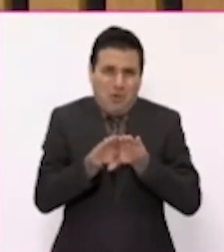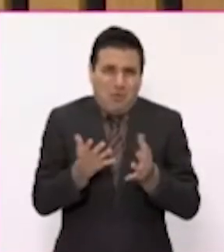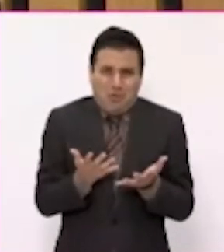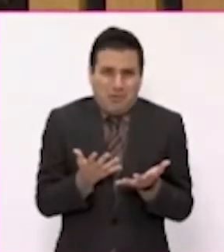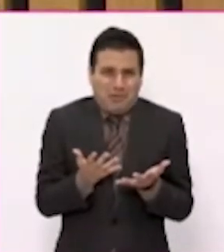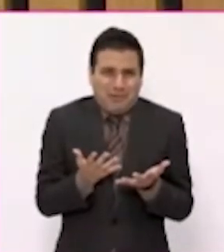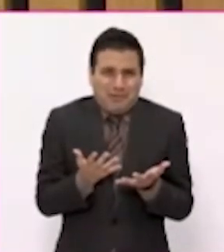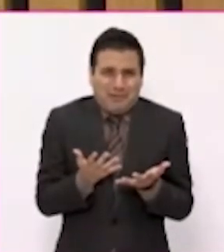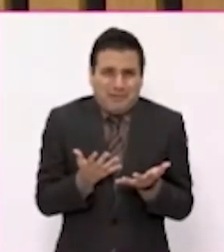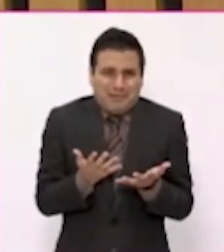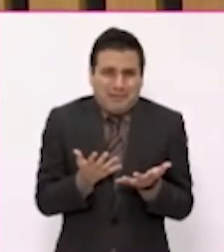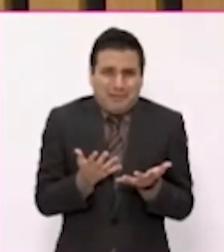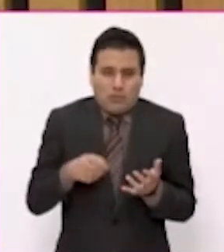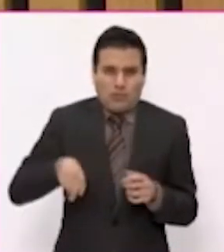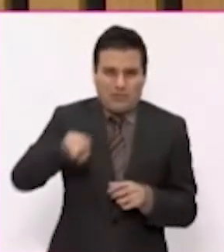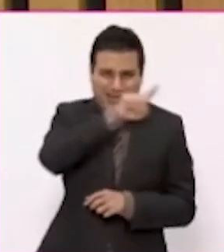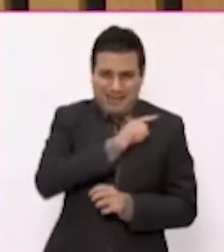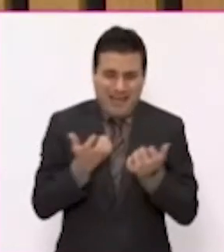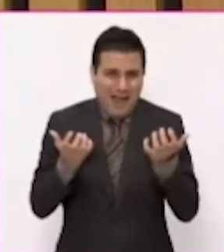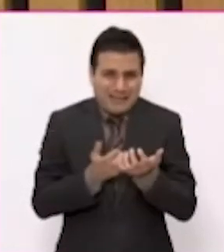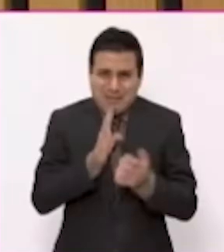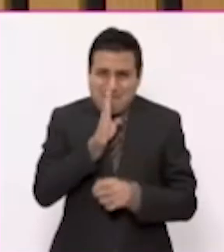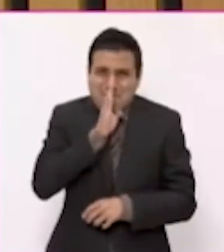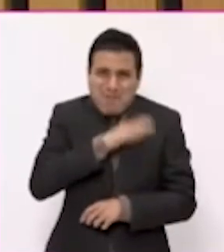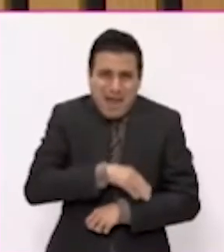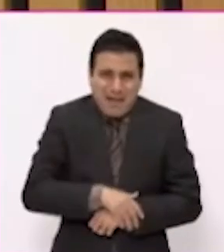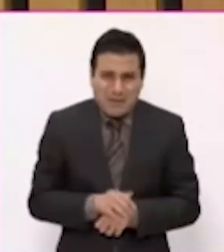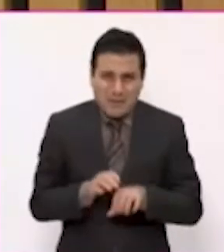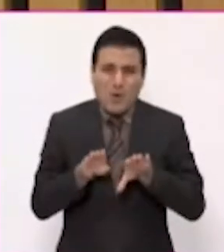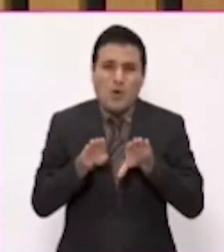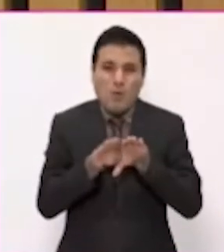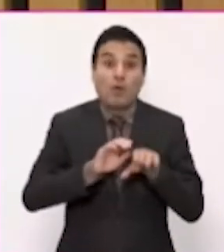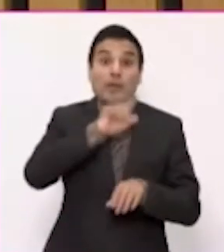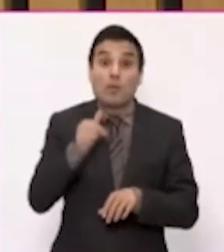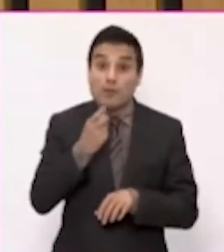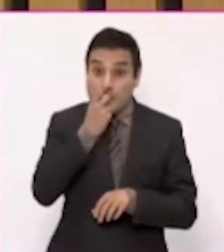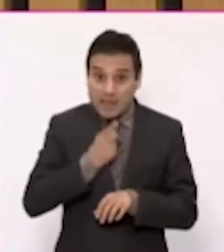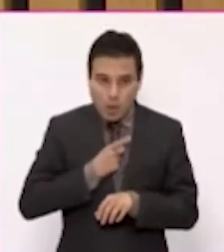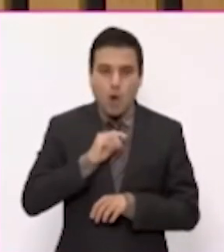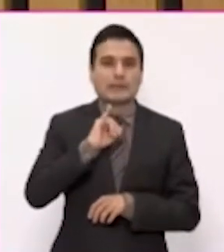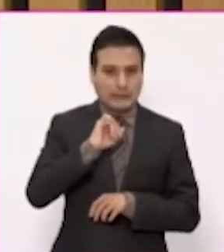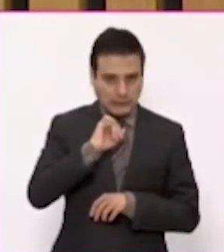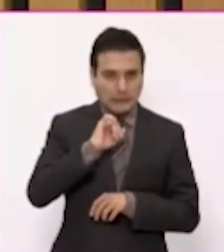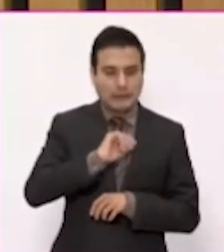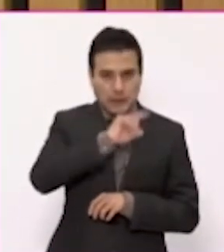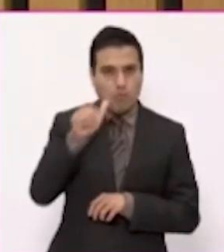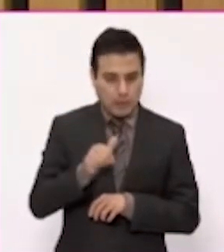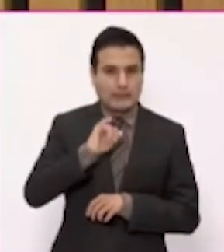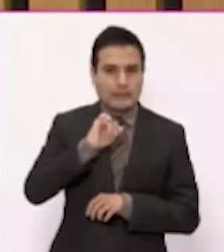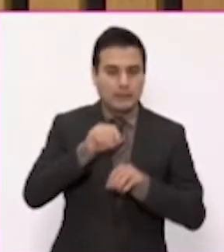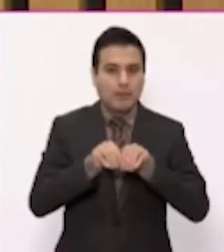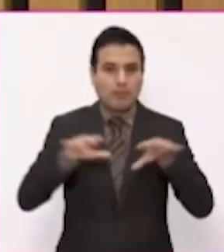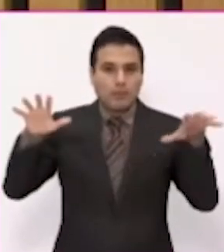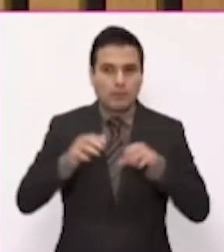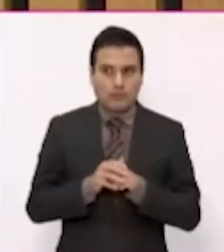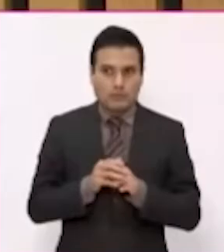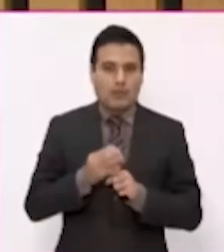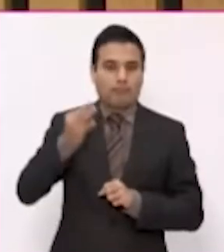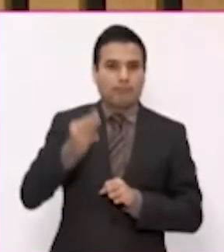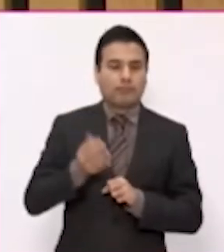les dicen las canalladas que piensan realizar. Porque después me dijo, no, sí, se va a tratar. Y miren qué coincidencia,